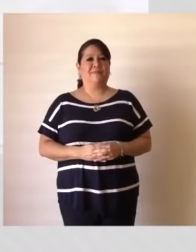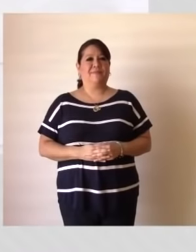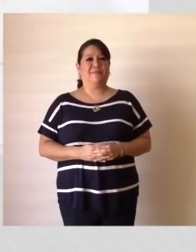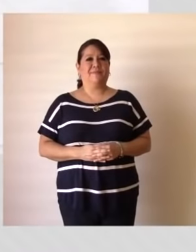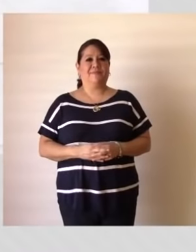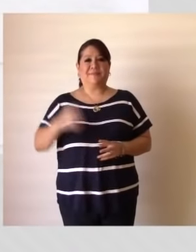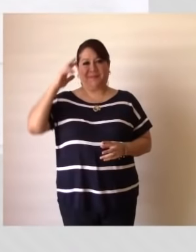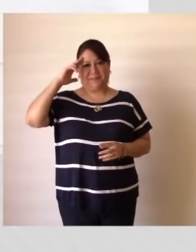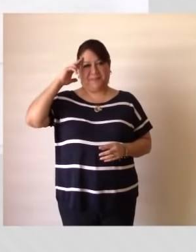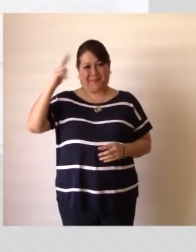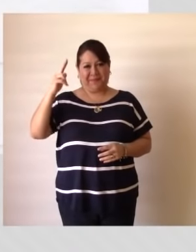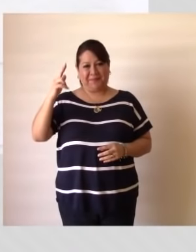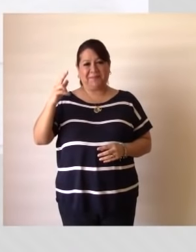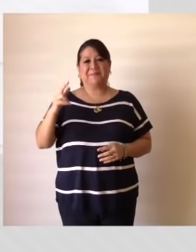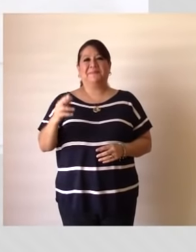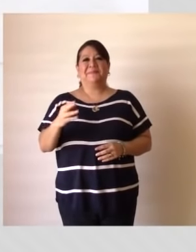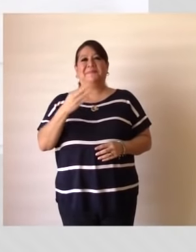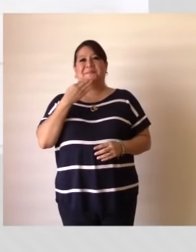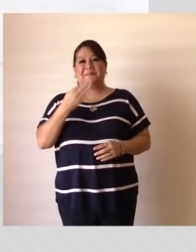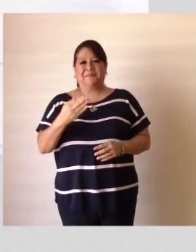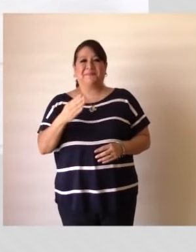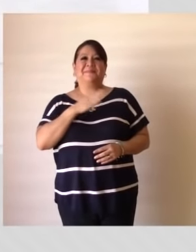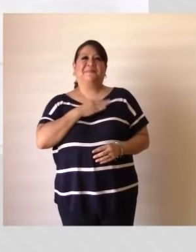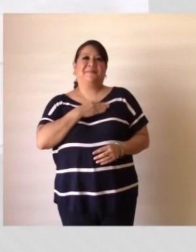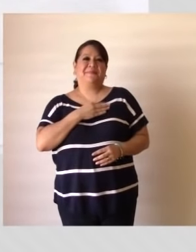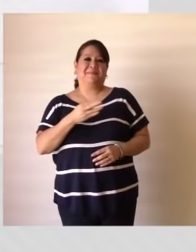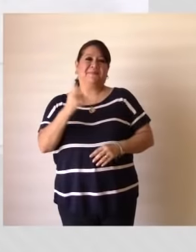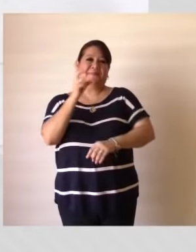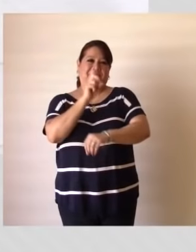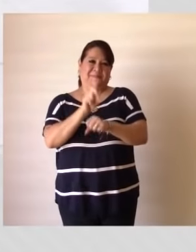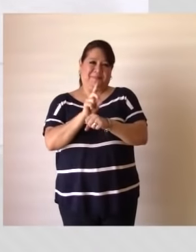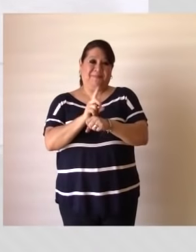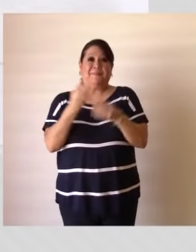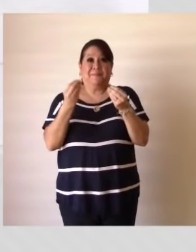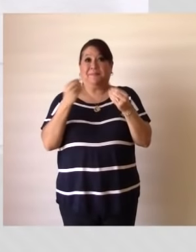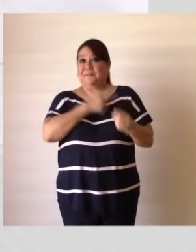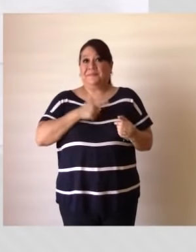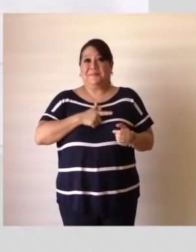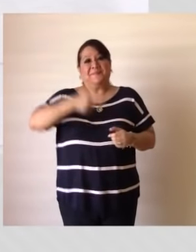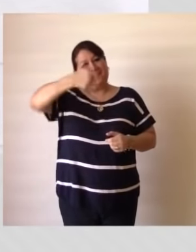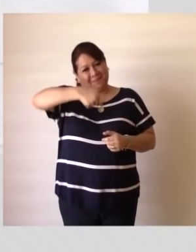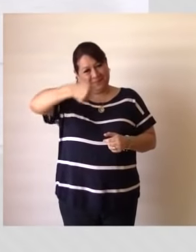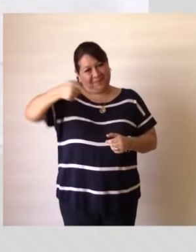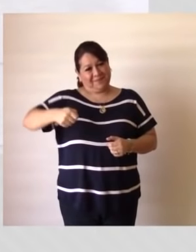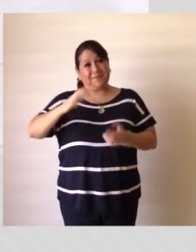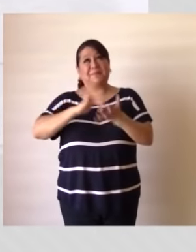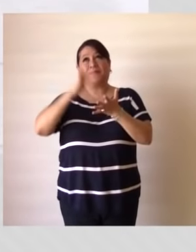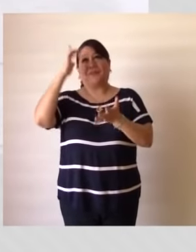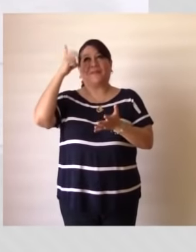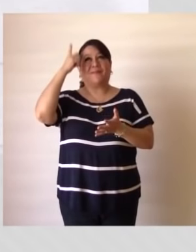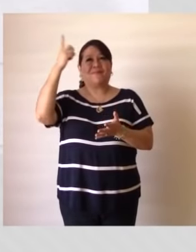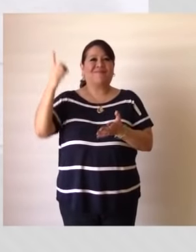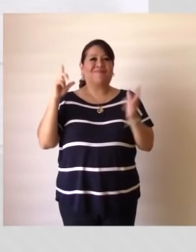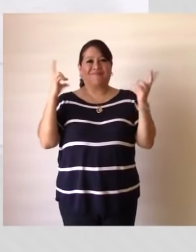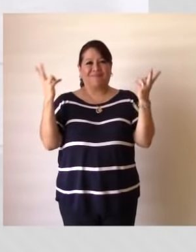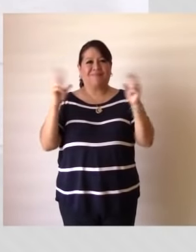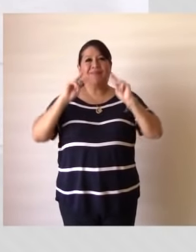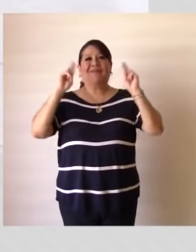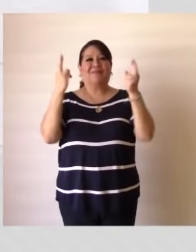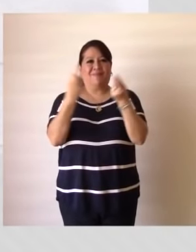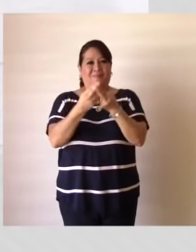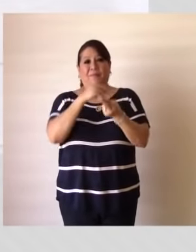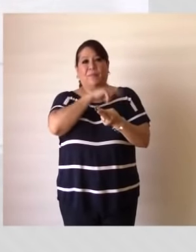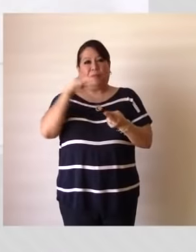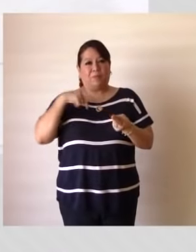hola buenos días qué gusto saludarles gracias a dios que estamos reunidos y que podemos seguir estudiando la palabra de dios